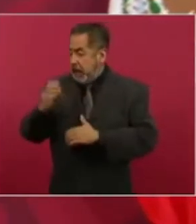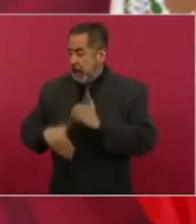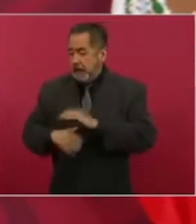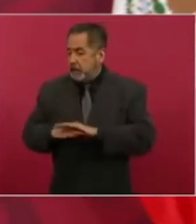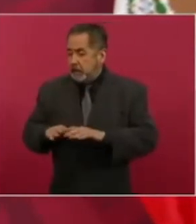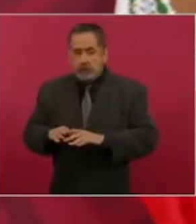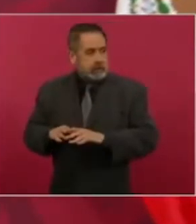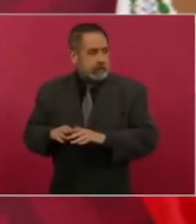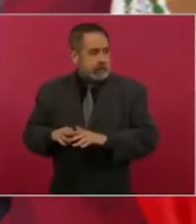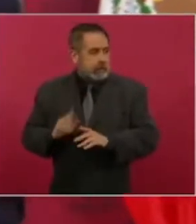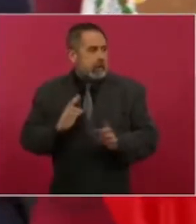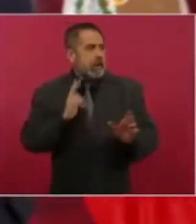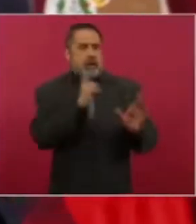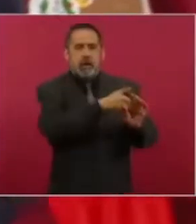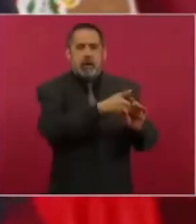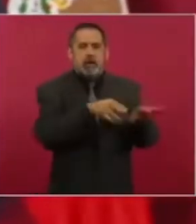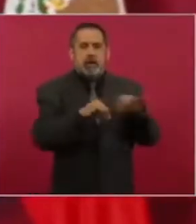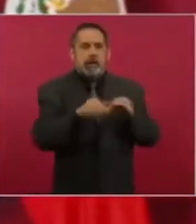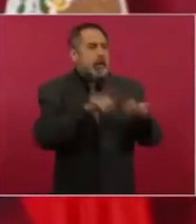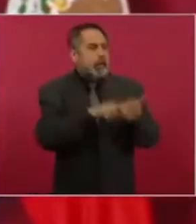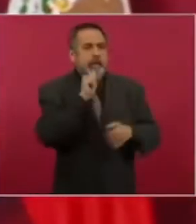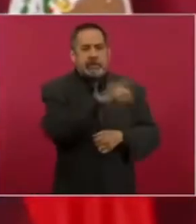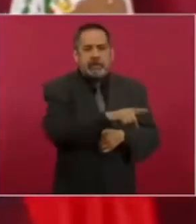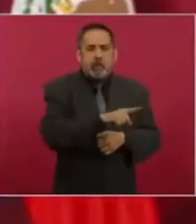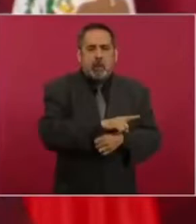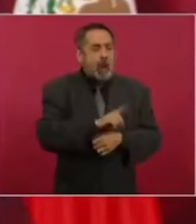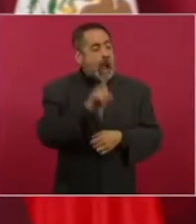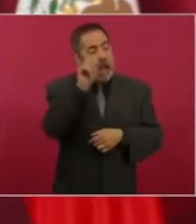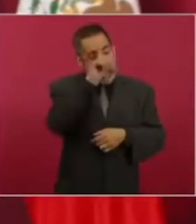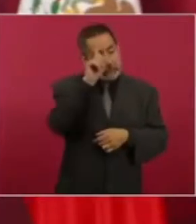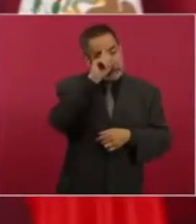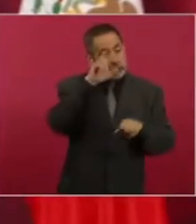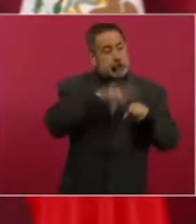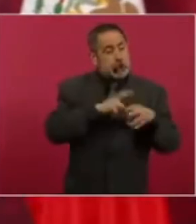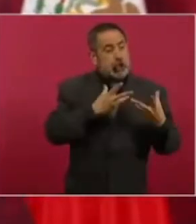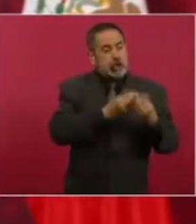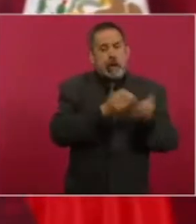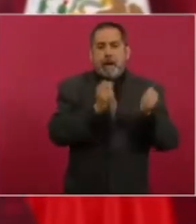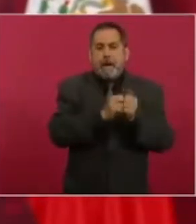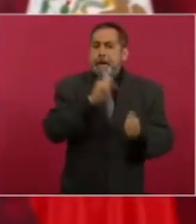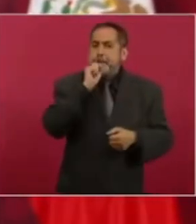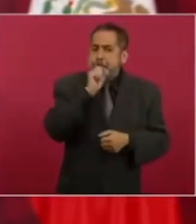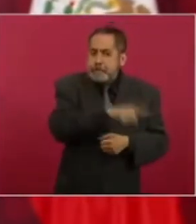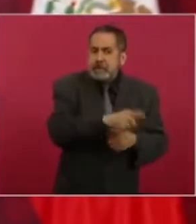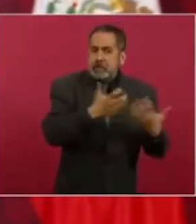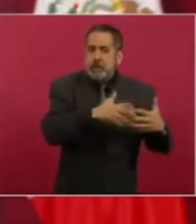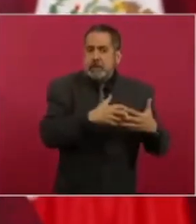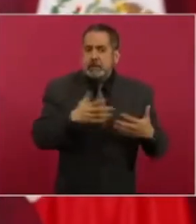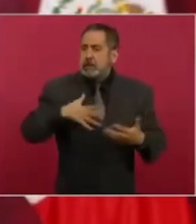presidente de asesor a la empresa